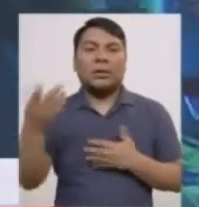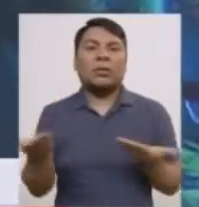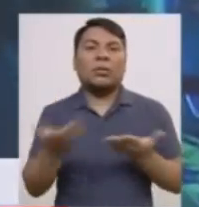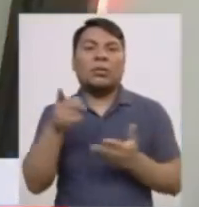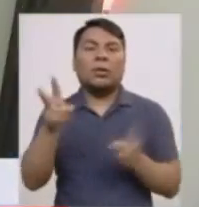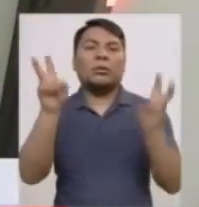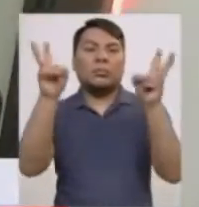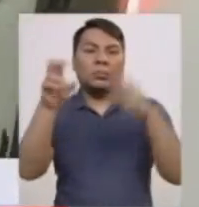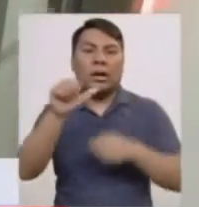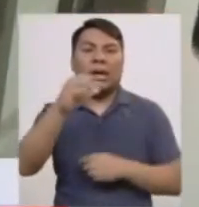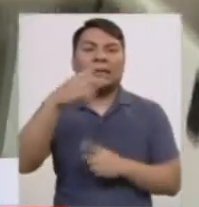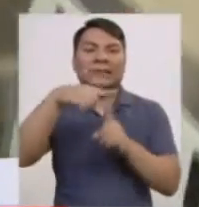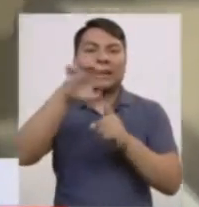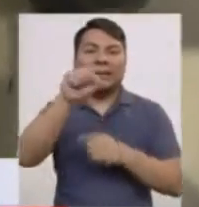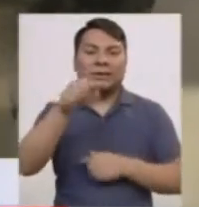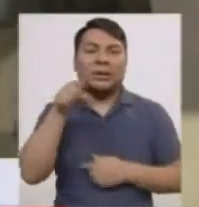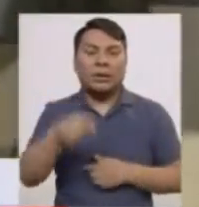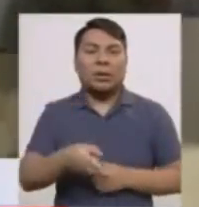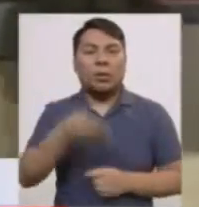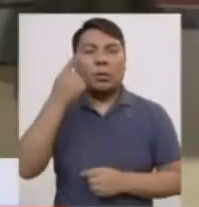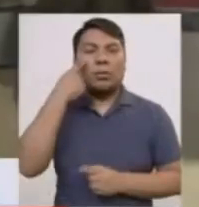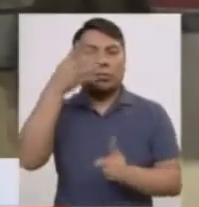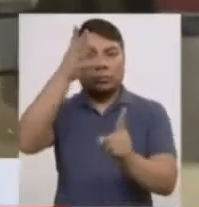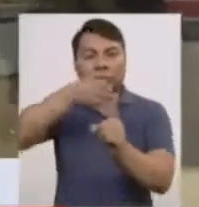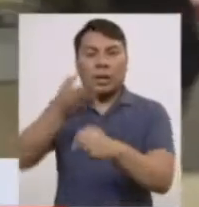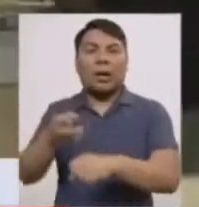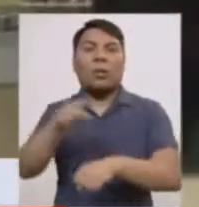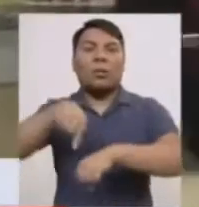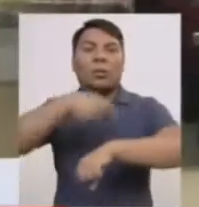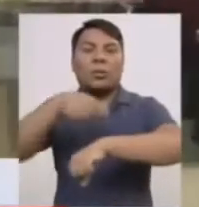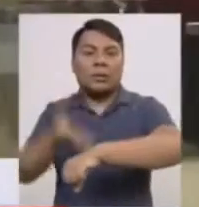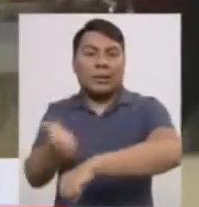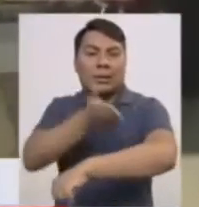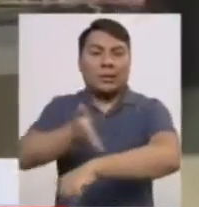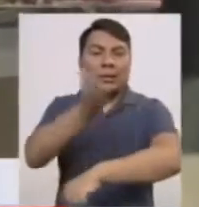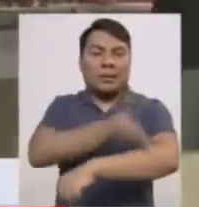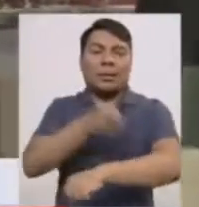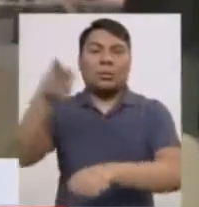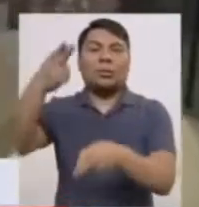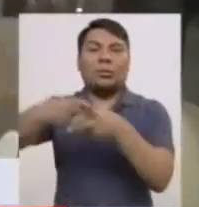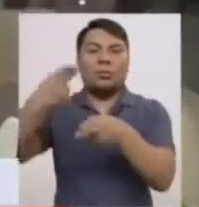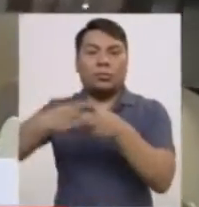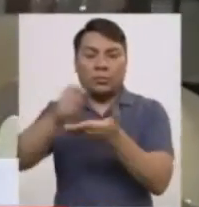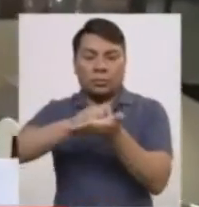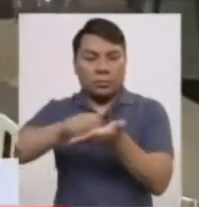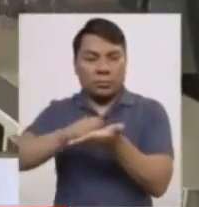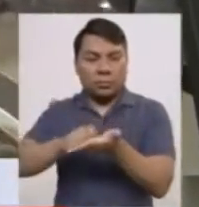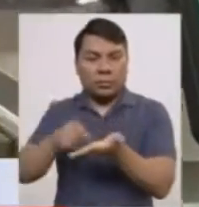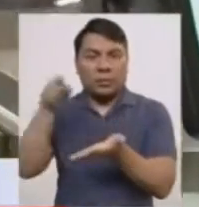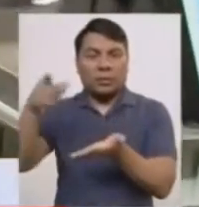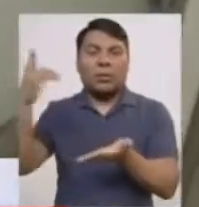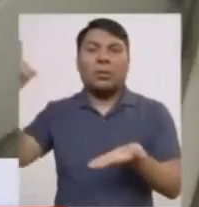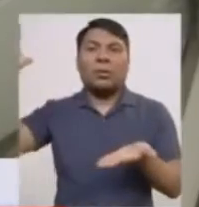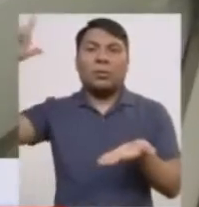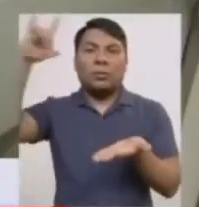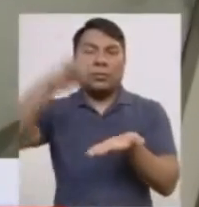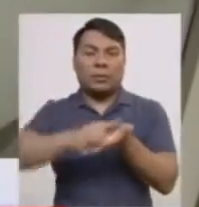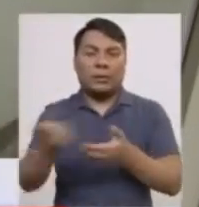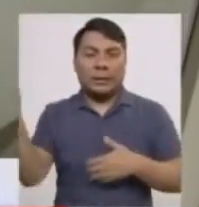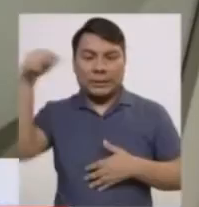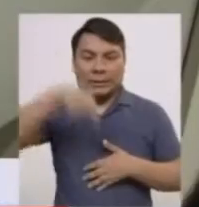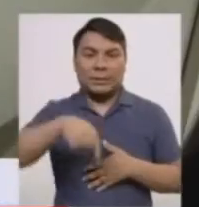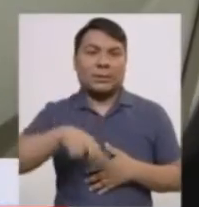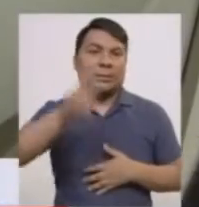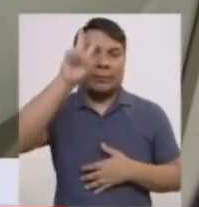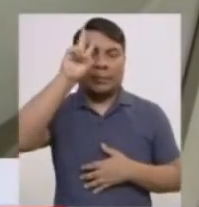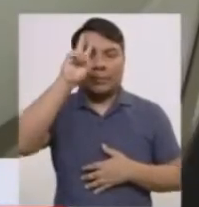llamada APIS, que permite conocer con varias horas de anticipación los datos completos de los pasajeros que están en los vuelos que llegarán a nuestro